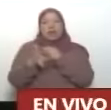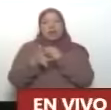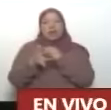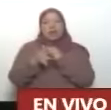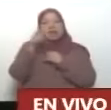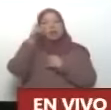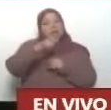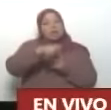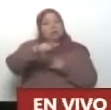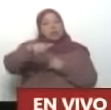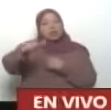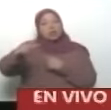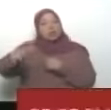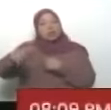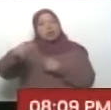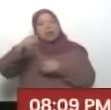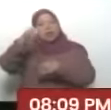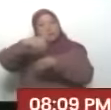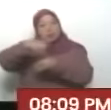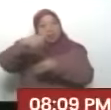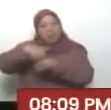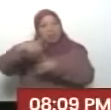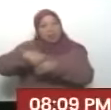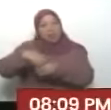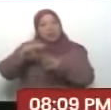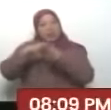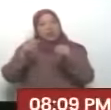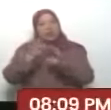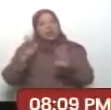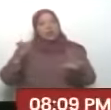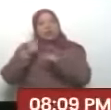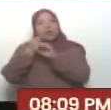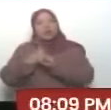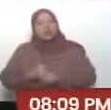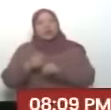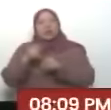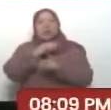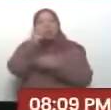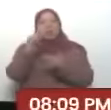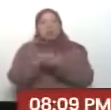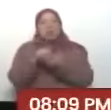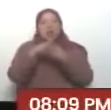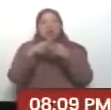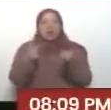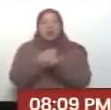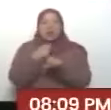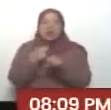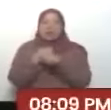venezolano le dio una lección total y absoluta.